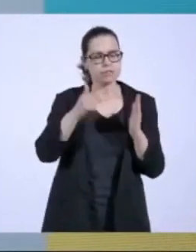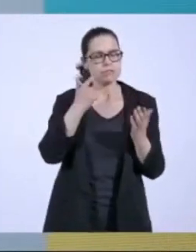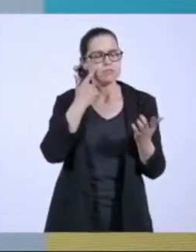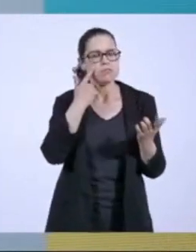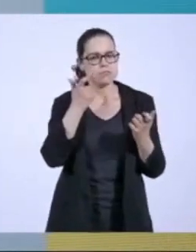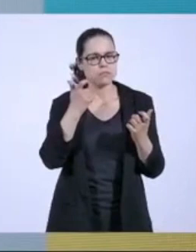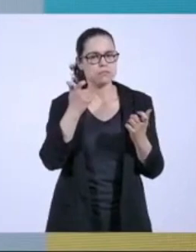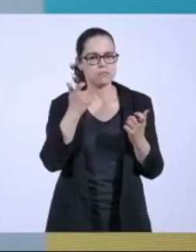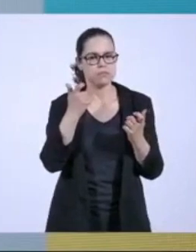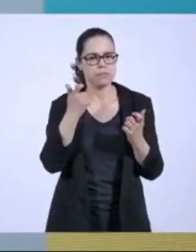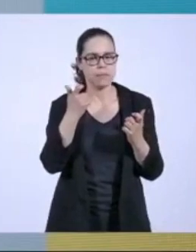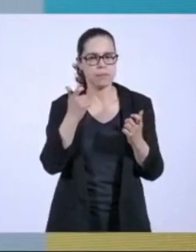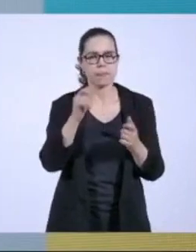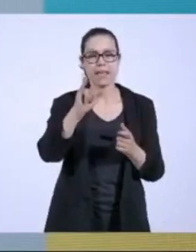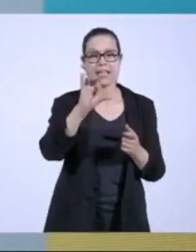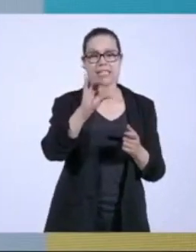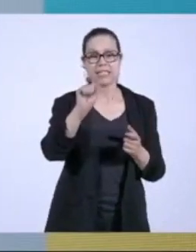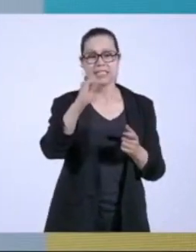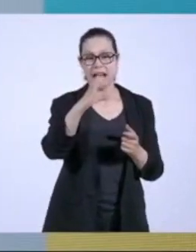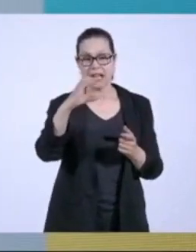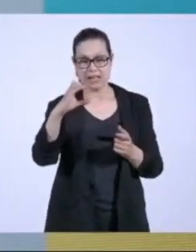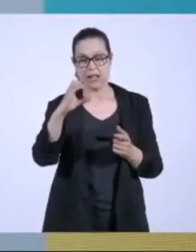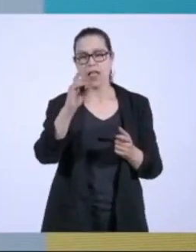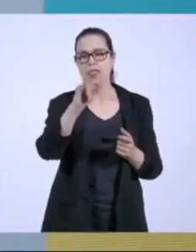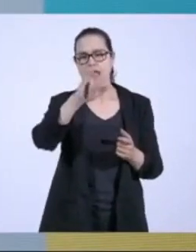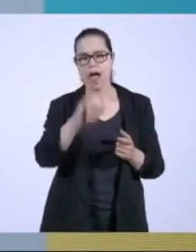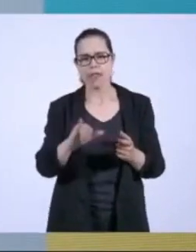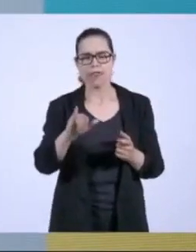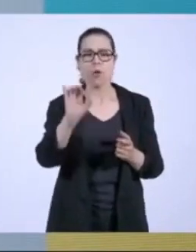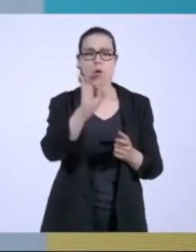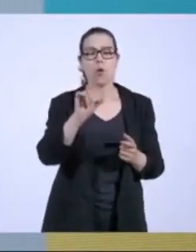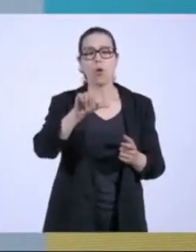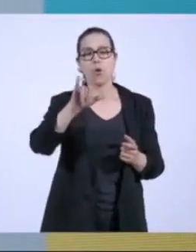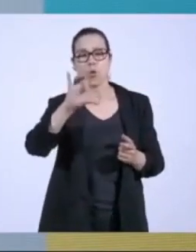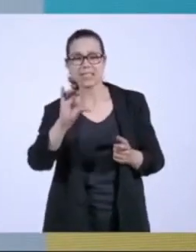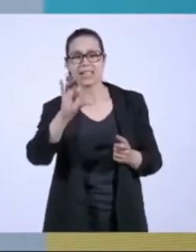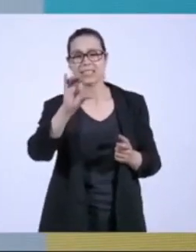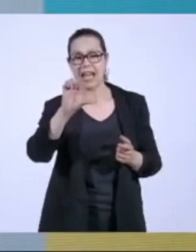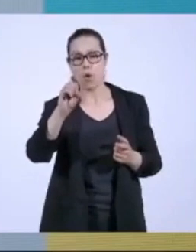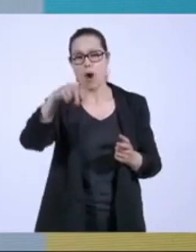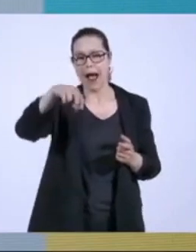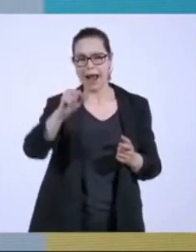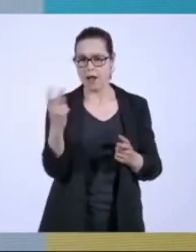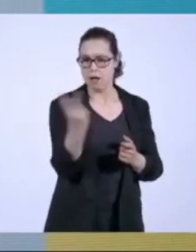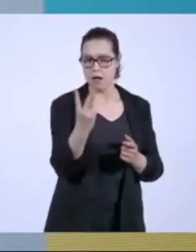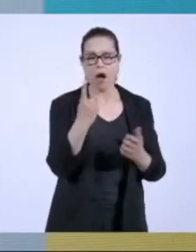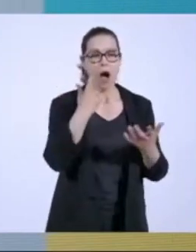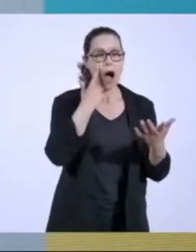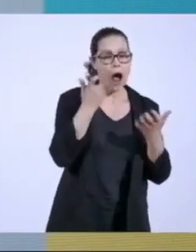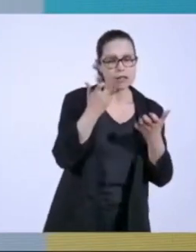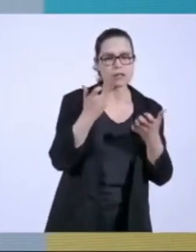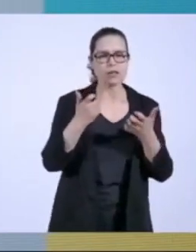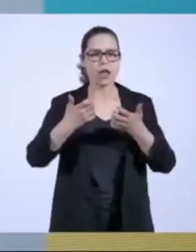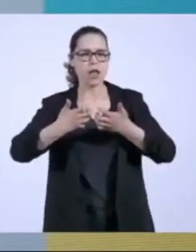traxectoria de Isaac Díaz Pardo, que xunto con Luís Seoane fusionaron a arte coa